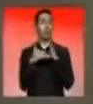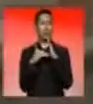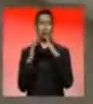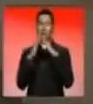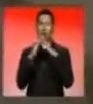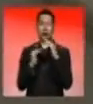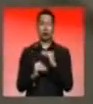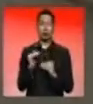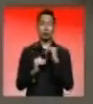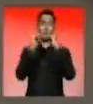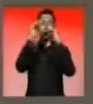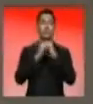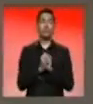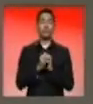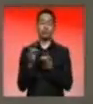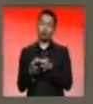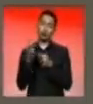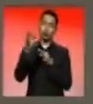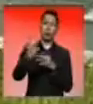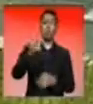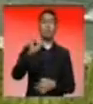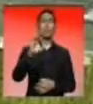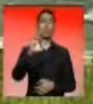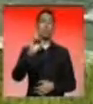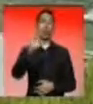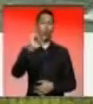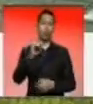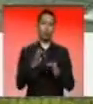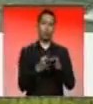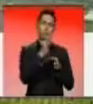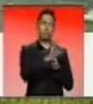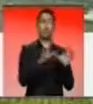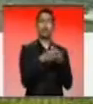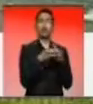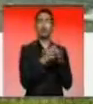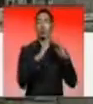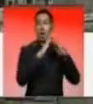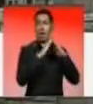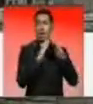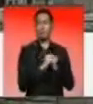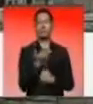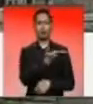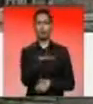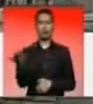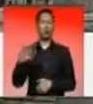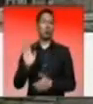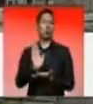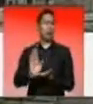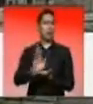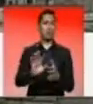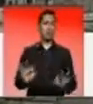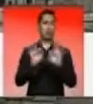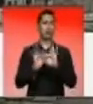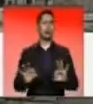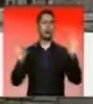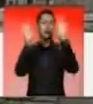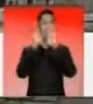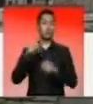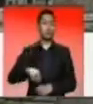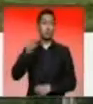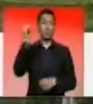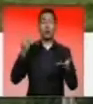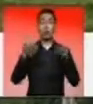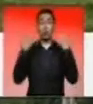Recorrimos sectores como Ciudad Victoria y Socio Vivienda 1, planes habitacionales emblemáticos del norte de Guayaquil y que